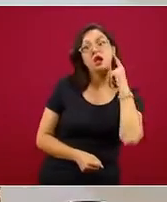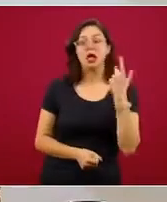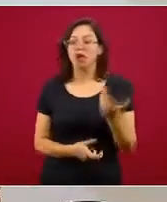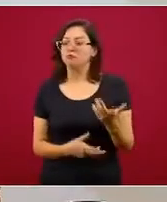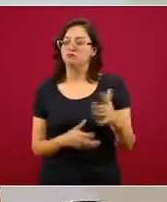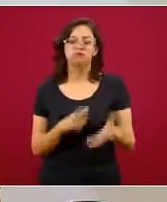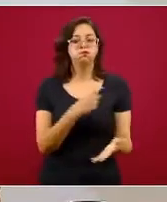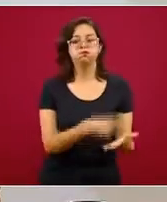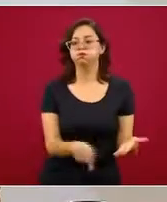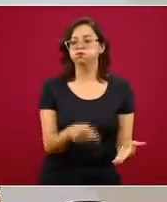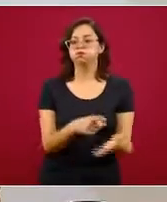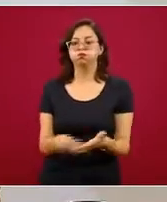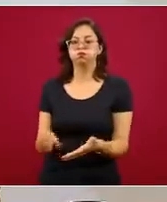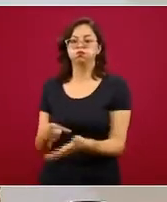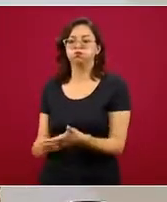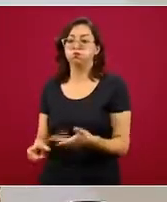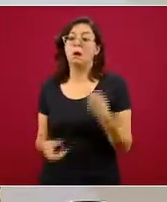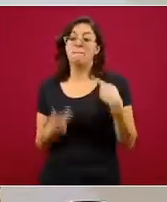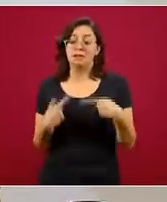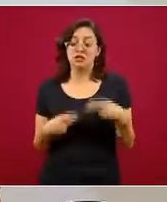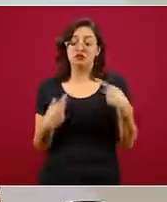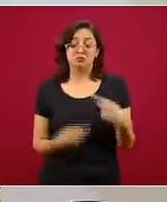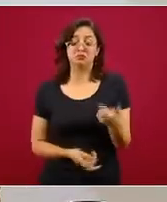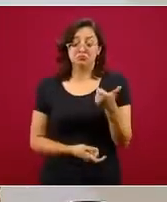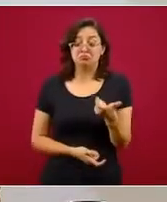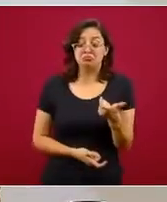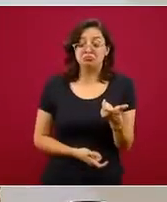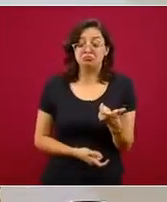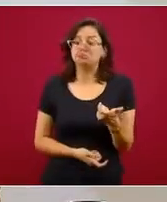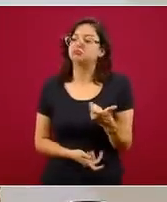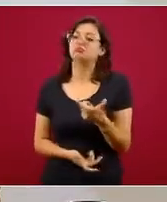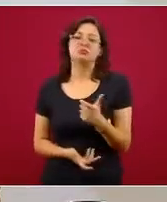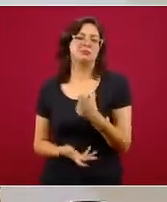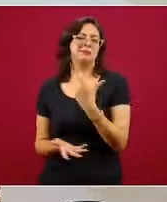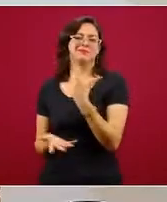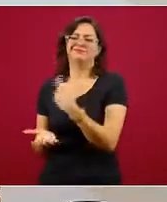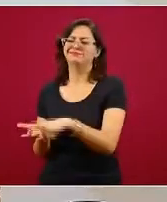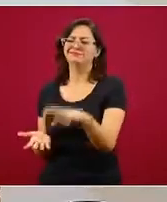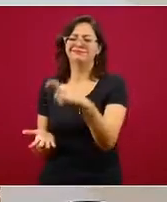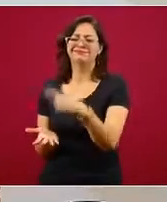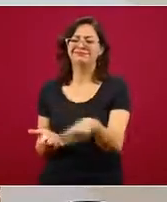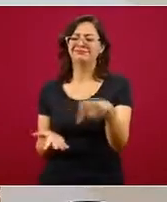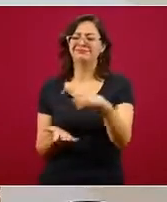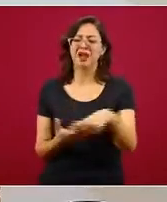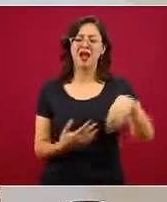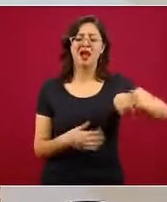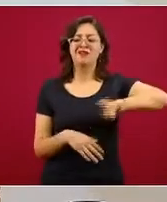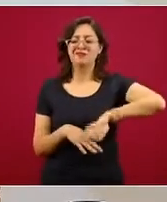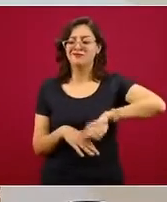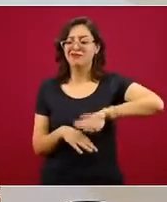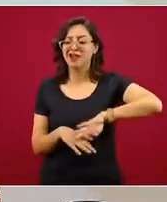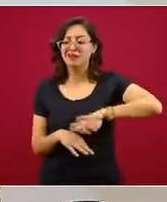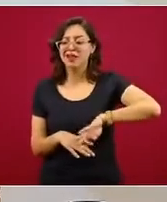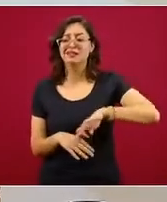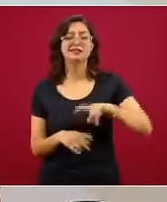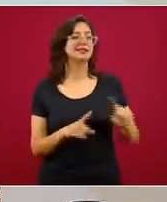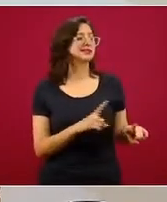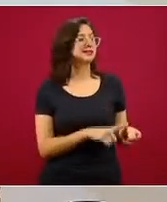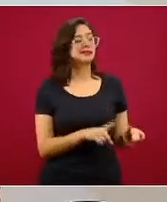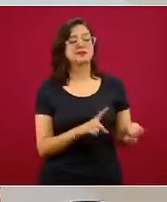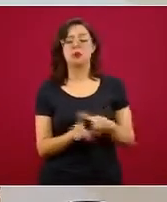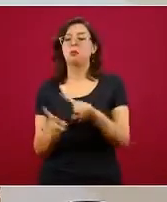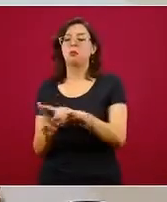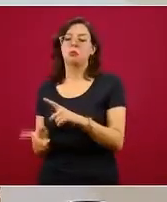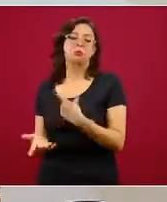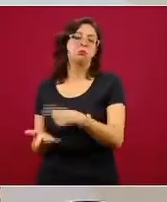y entonces la gente que tiene la posibilidad acudió a los distintos farmacias y otros lugares donde se